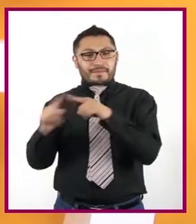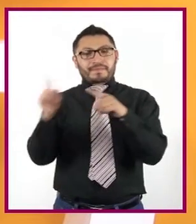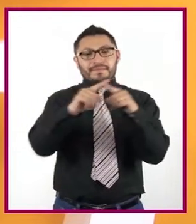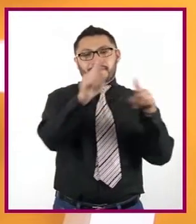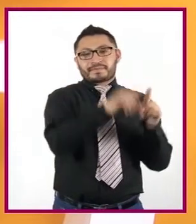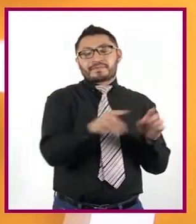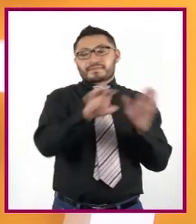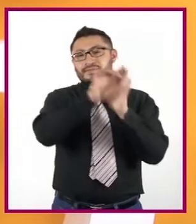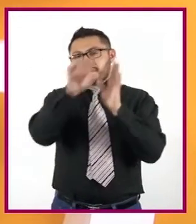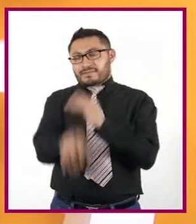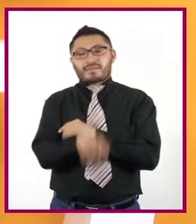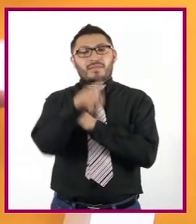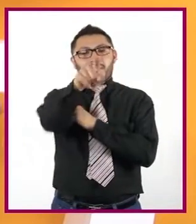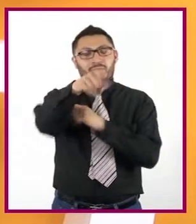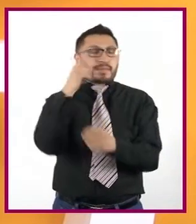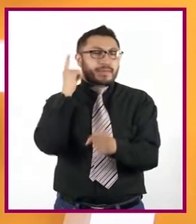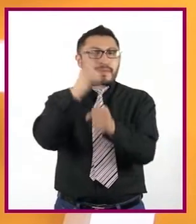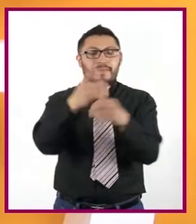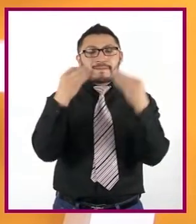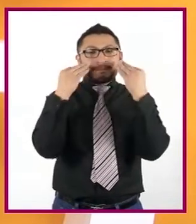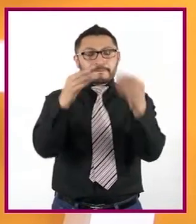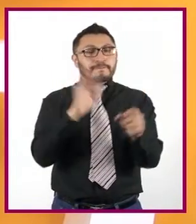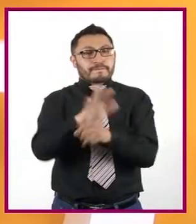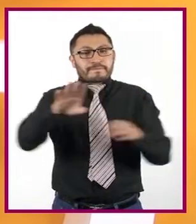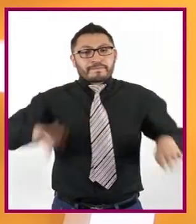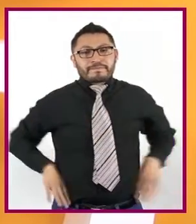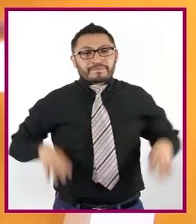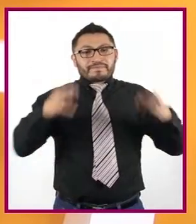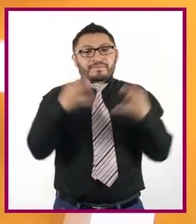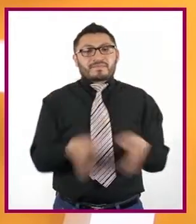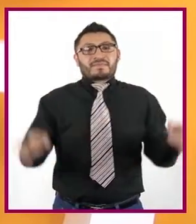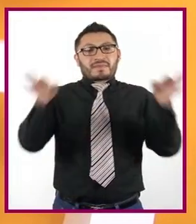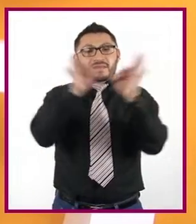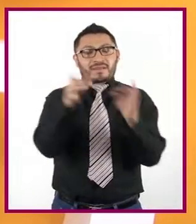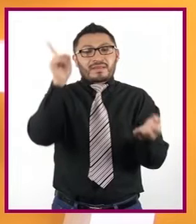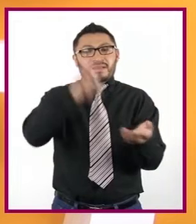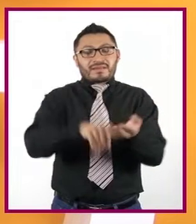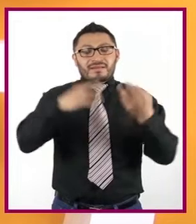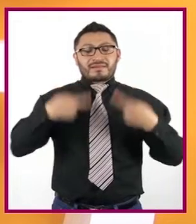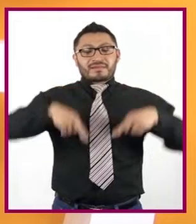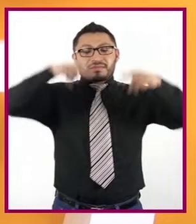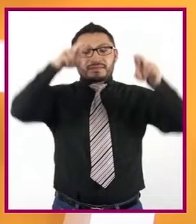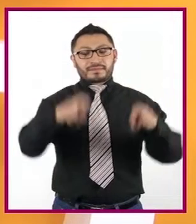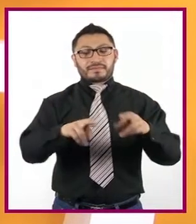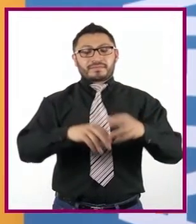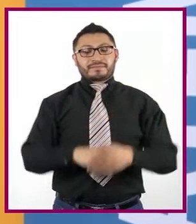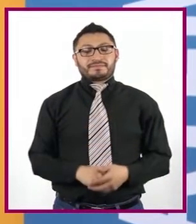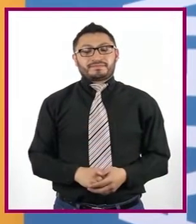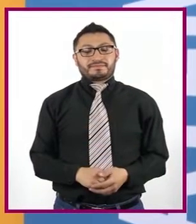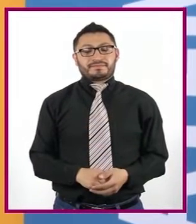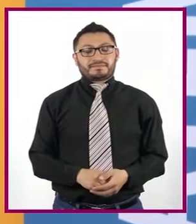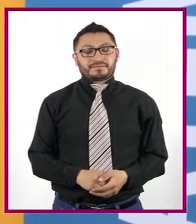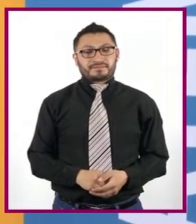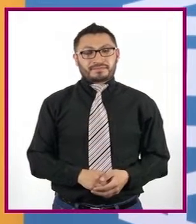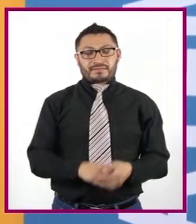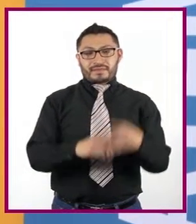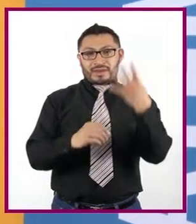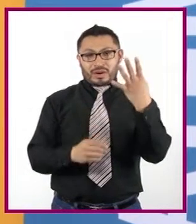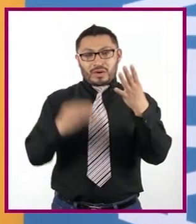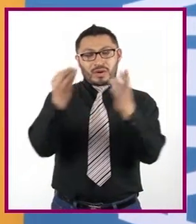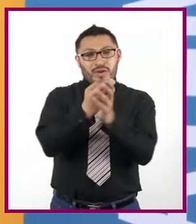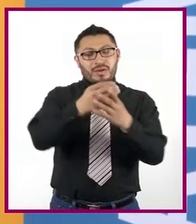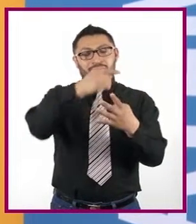ejemplos podrán identificar los elementos principales en estas representaciones gráficas. En 4